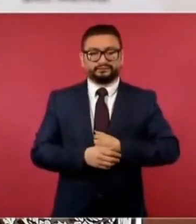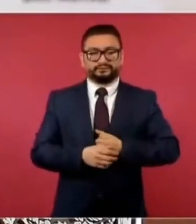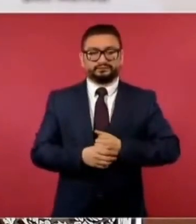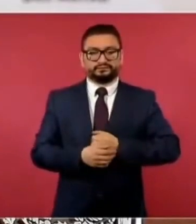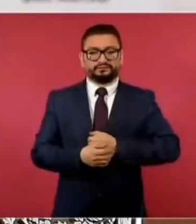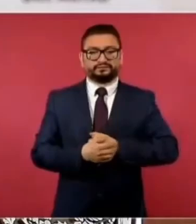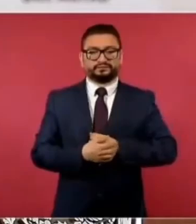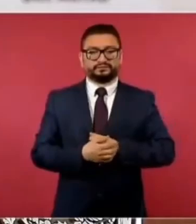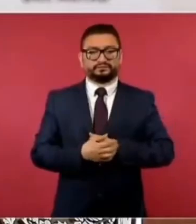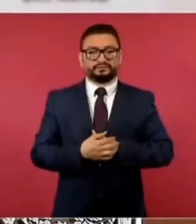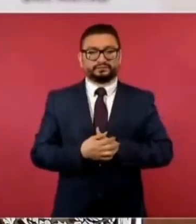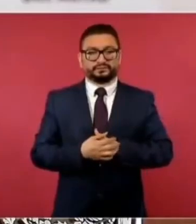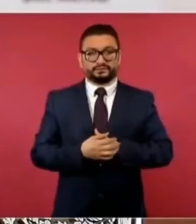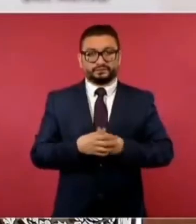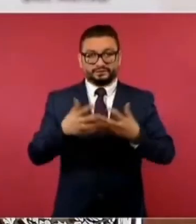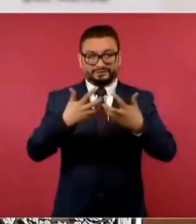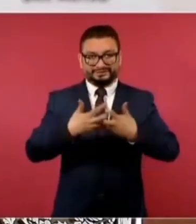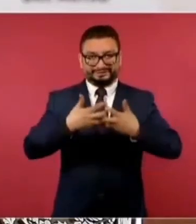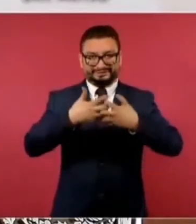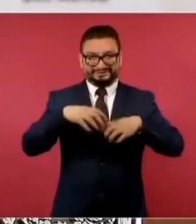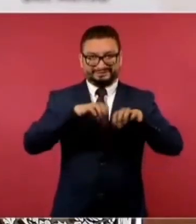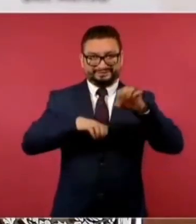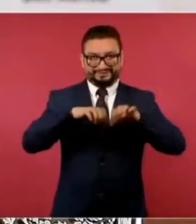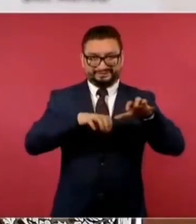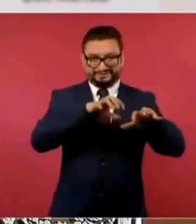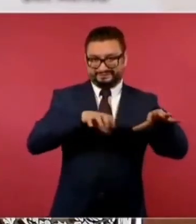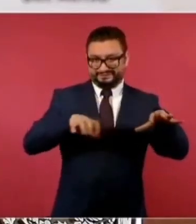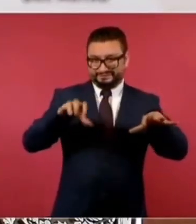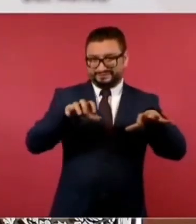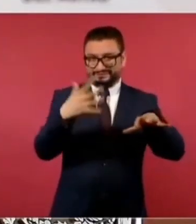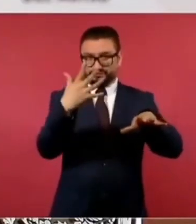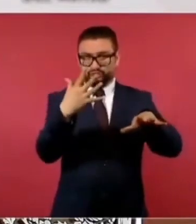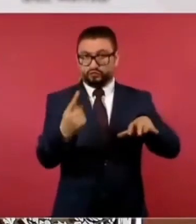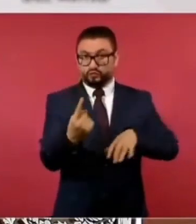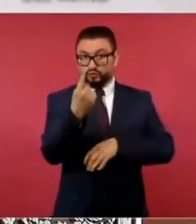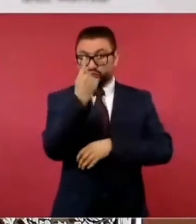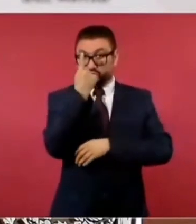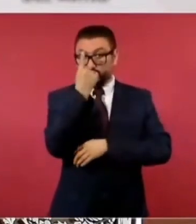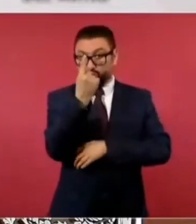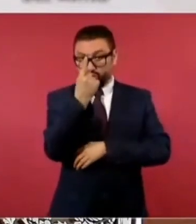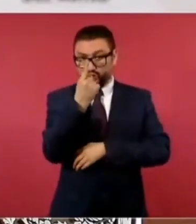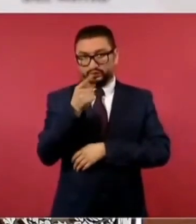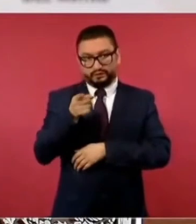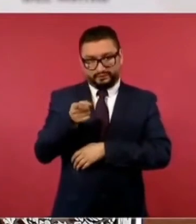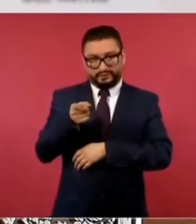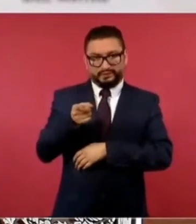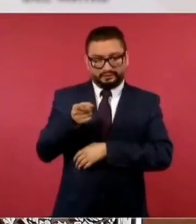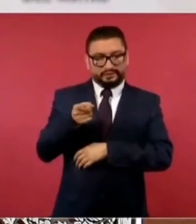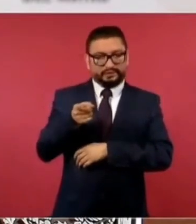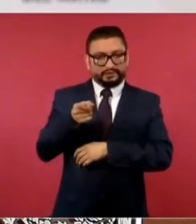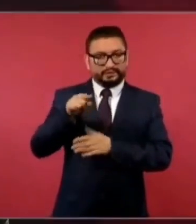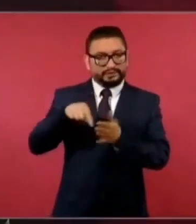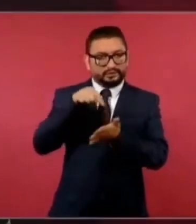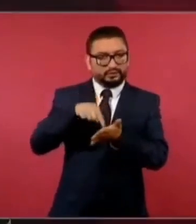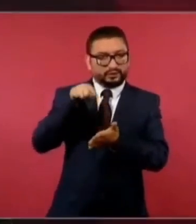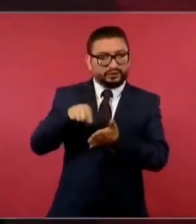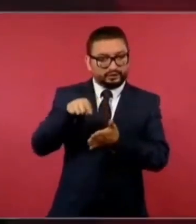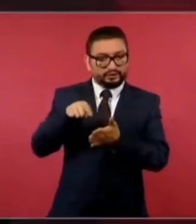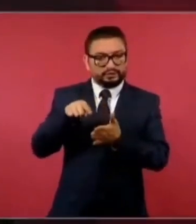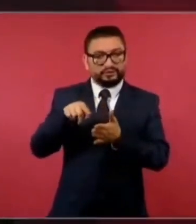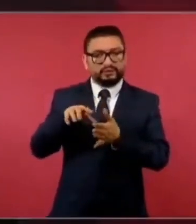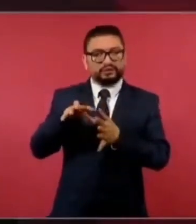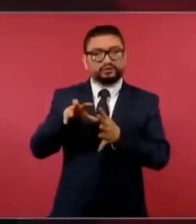En una de esas 5 empresas, desde una de esas 5 empresas, se recuperaron casi